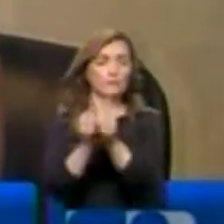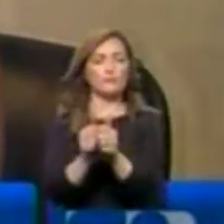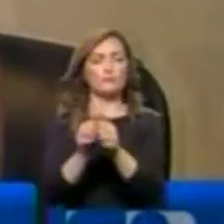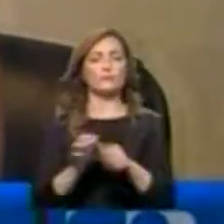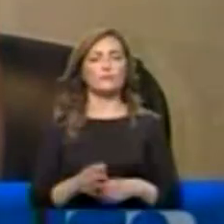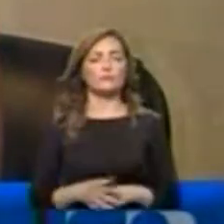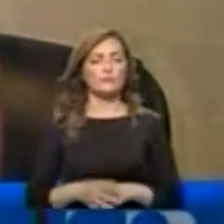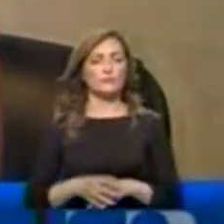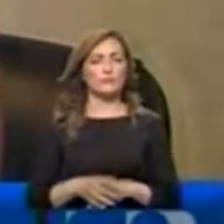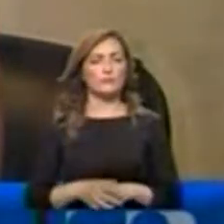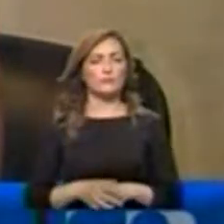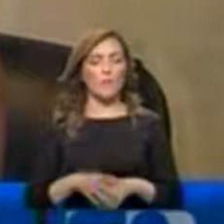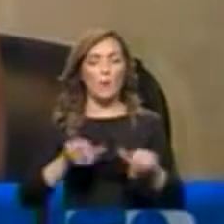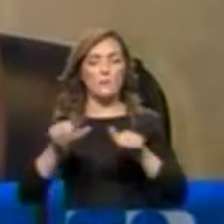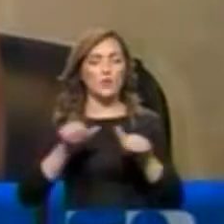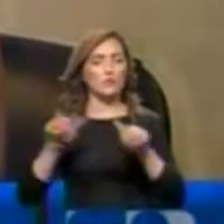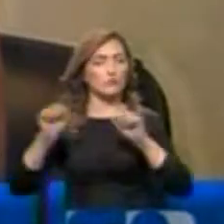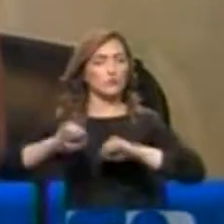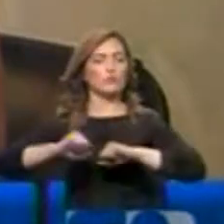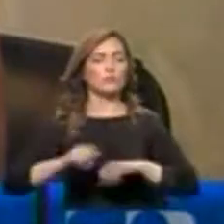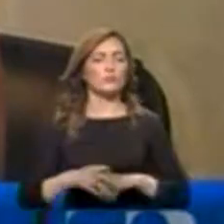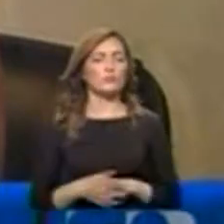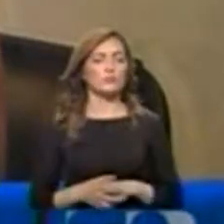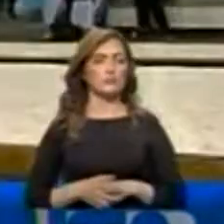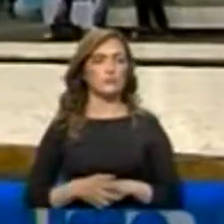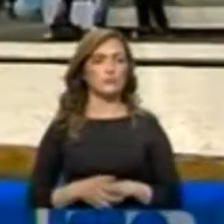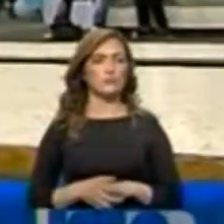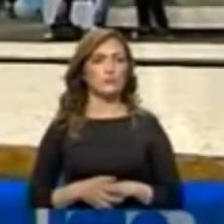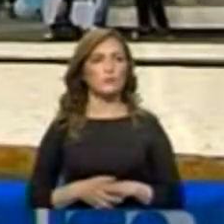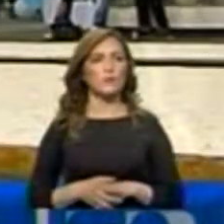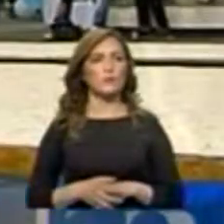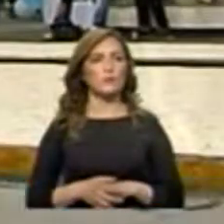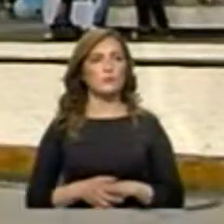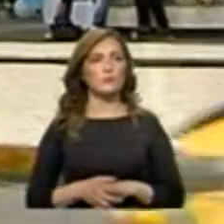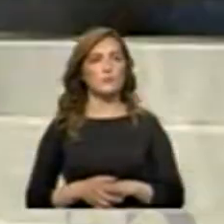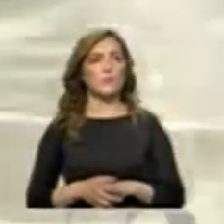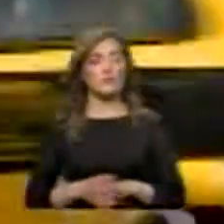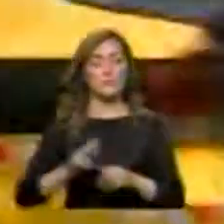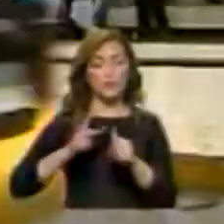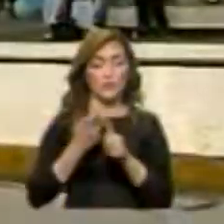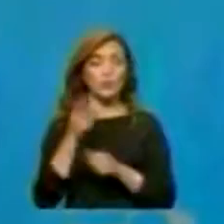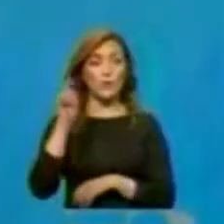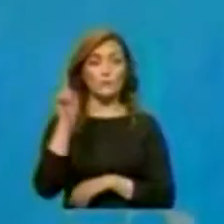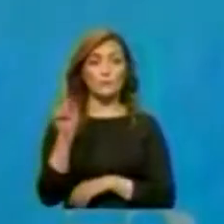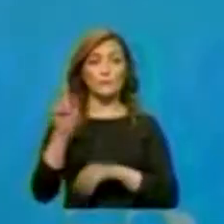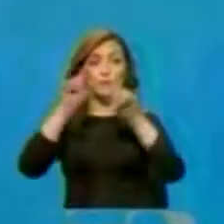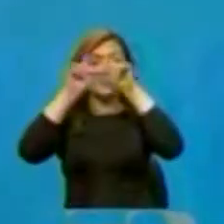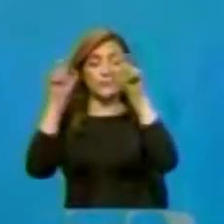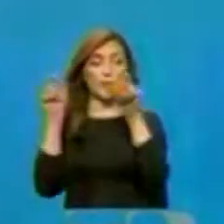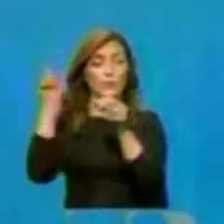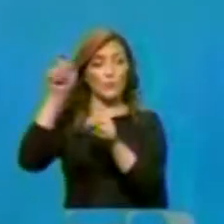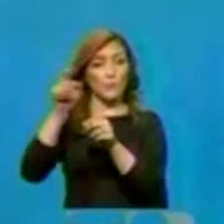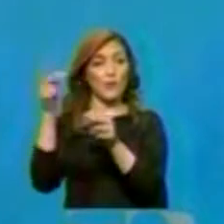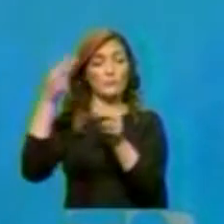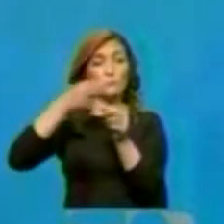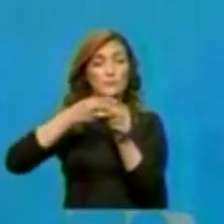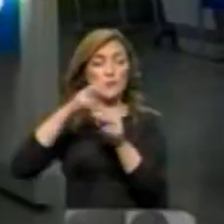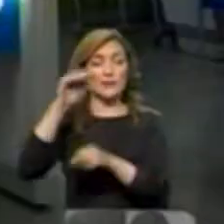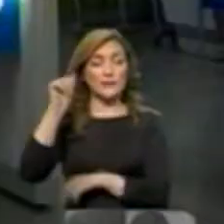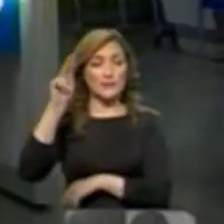identificar un posible administrador de la empresa. En una segunda etapa, la empresa debe asistir a CNT en